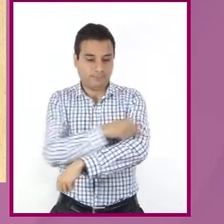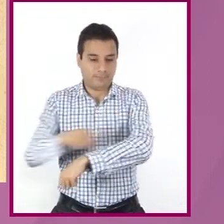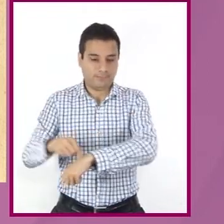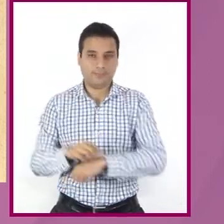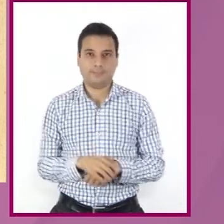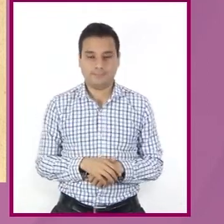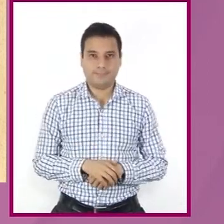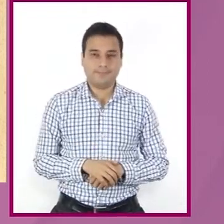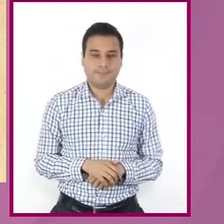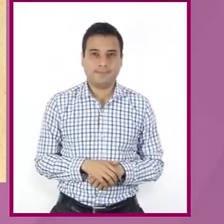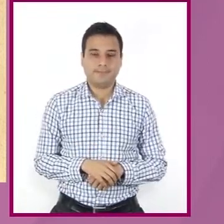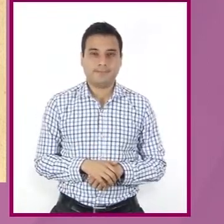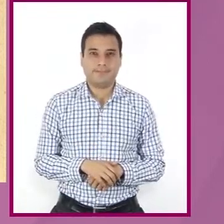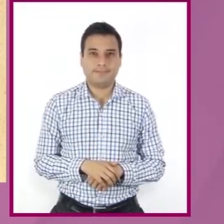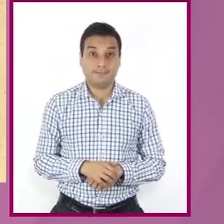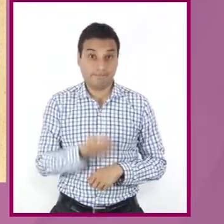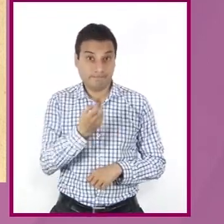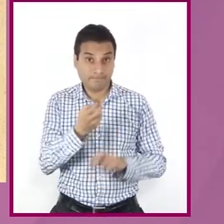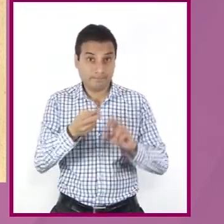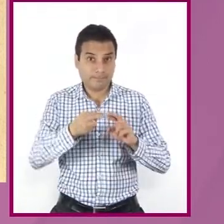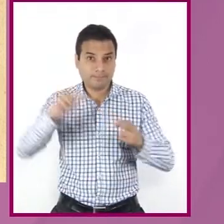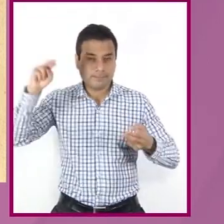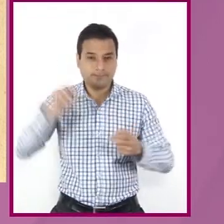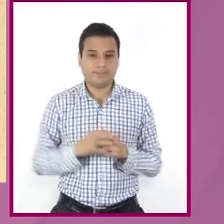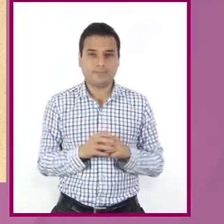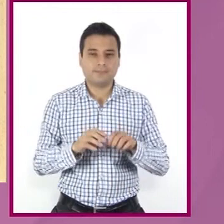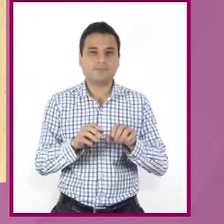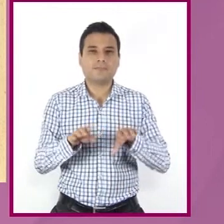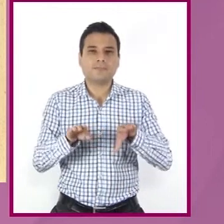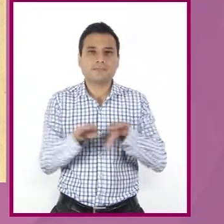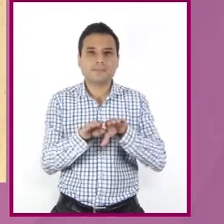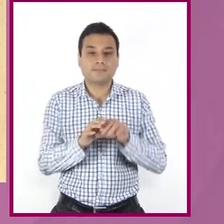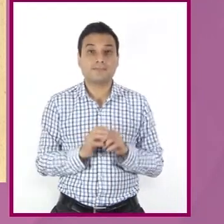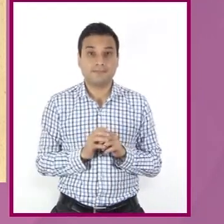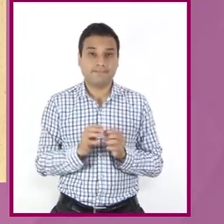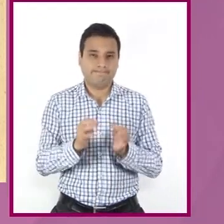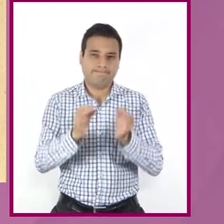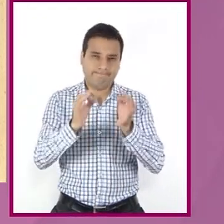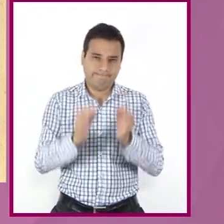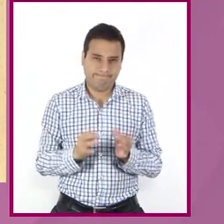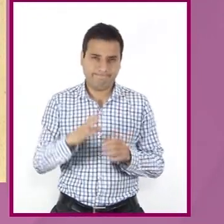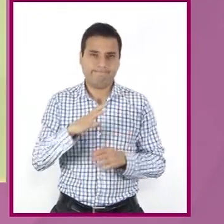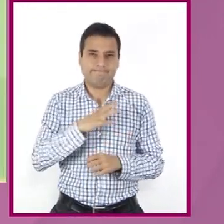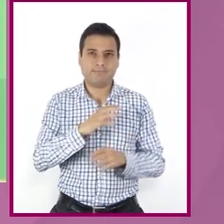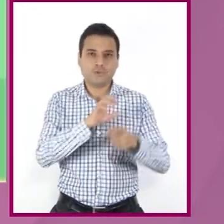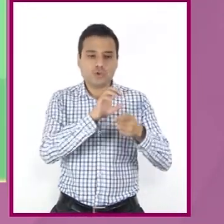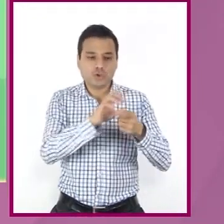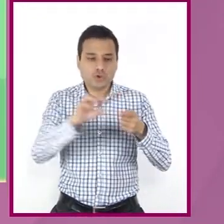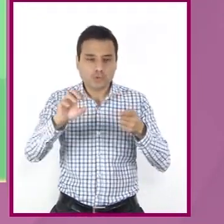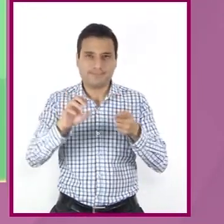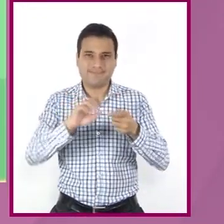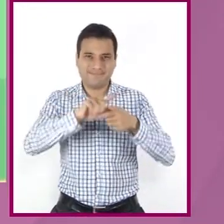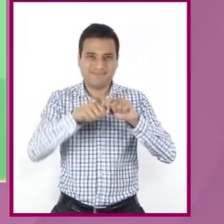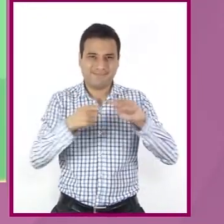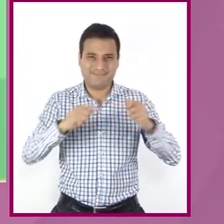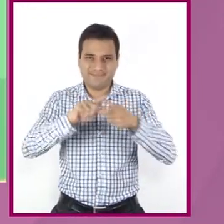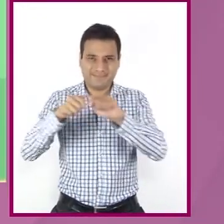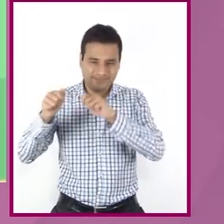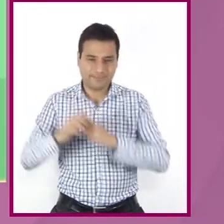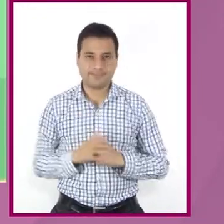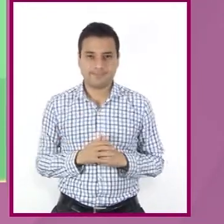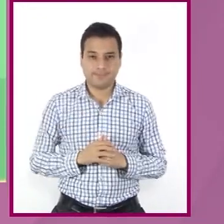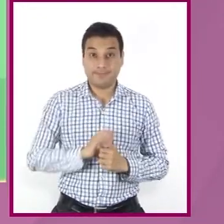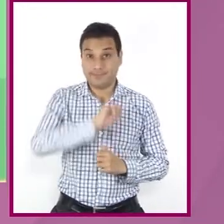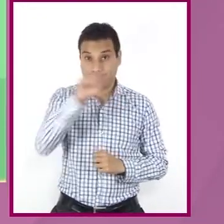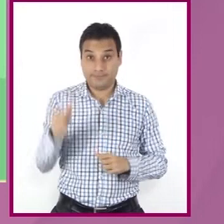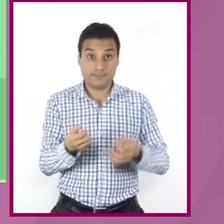largas. Estas cuerdas eran anudadas en intervalos de igual distancia. Luego se extendía la cuerda